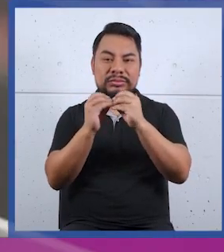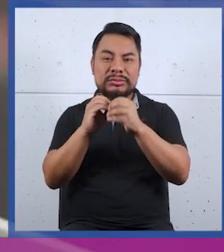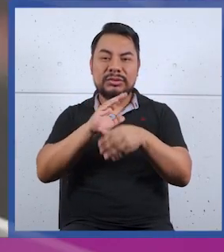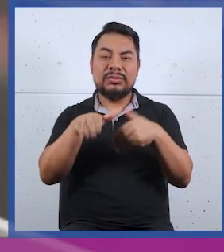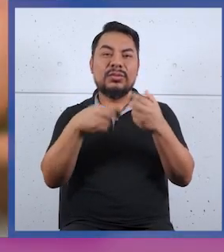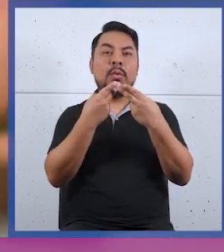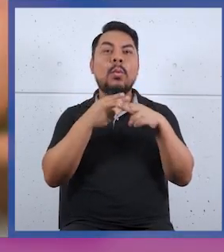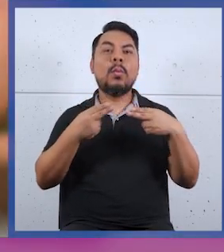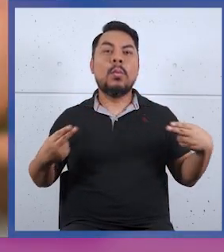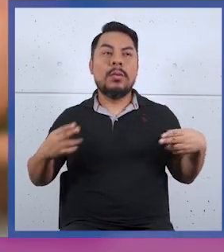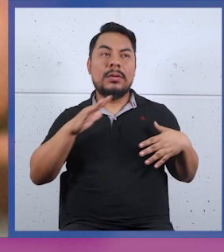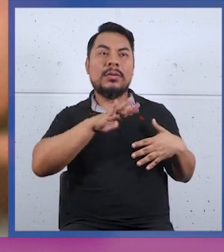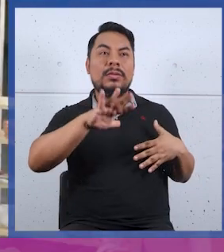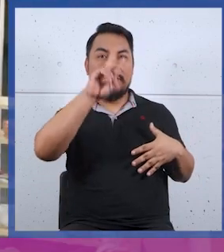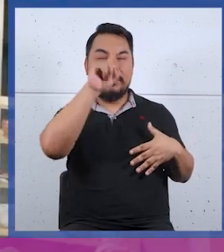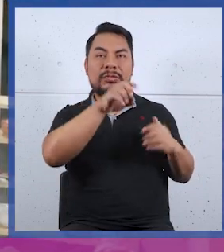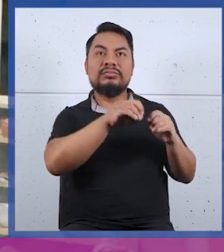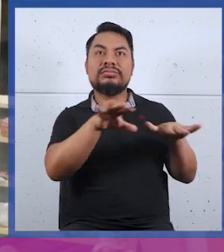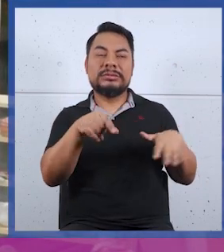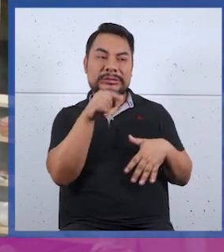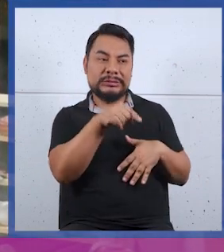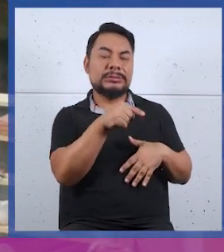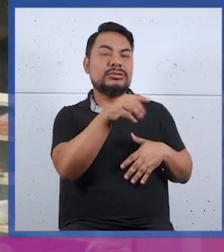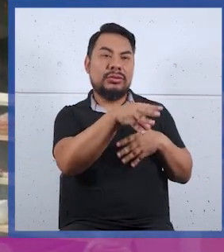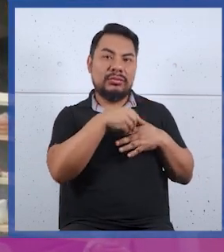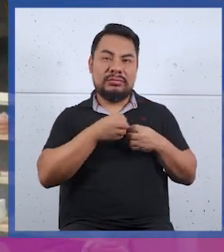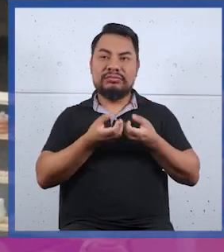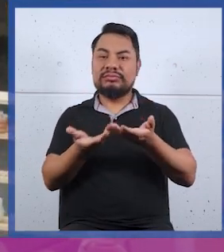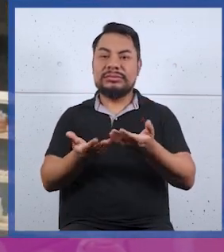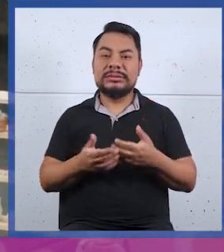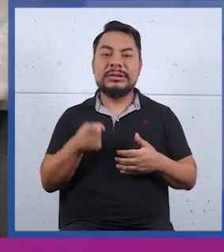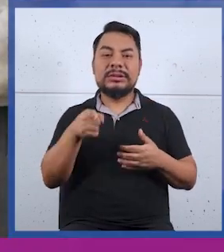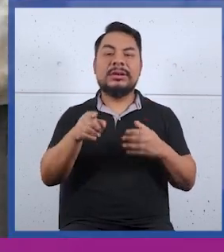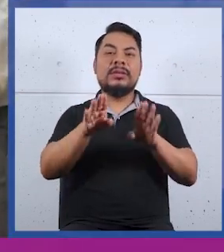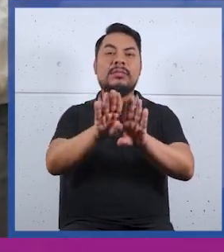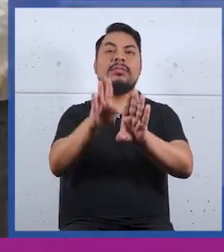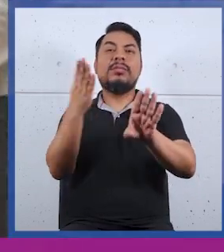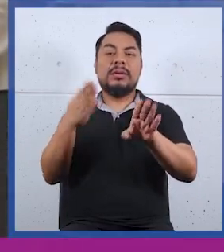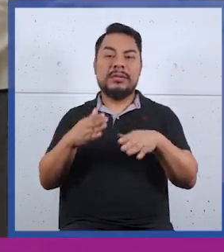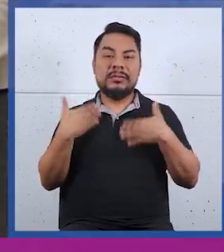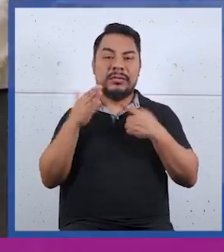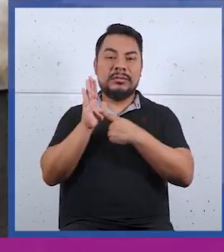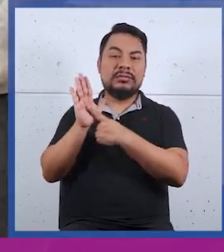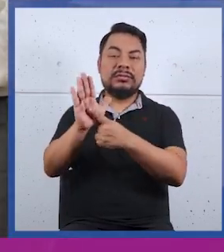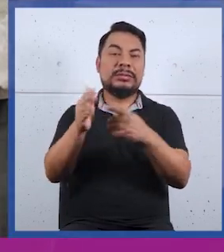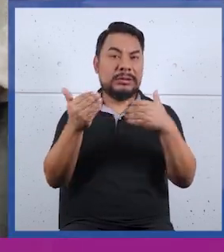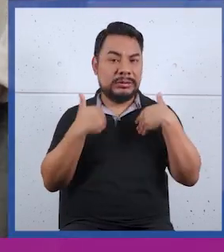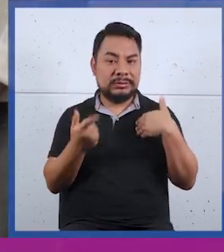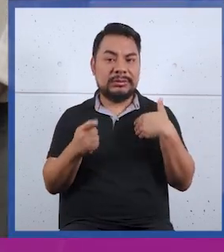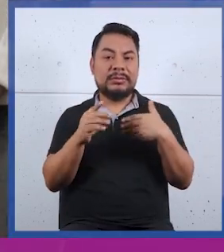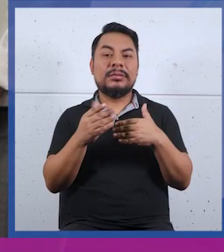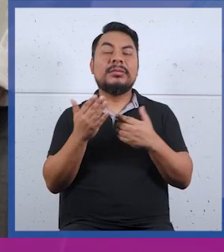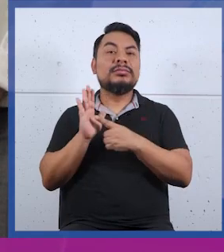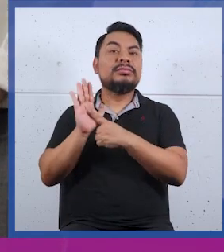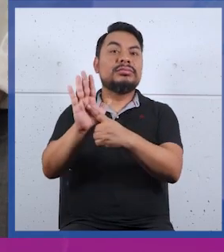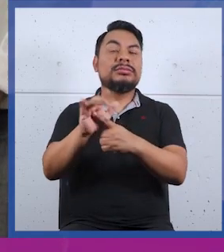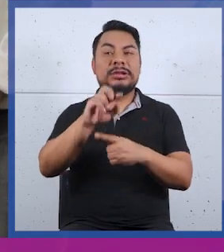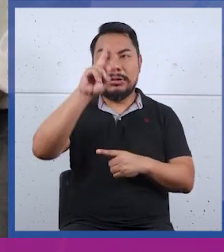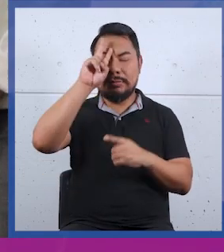en todo Huancavelica y también en todo el Perú, ¿no? Es una puerta para poder nosotros también mostrar lo que tenemos, mostrar lo que el